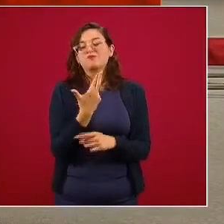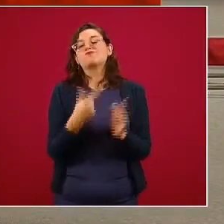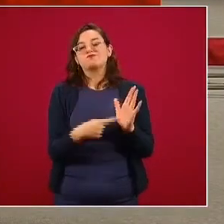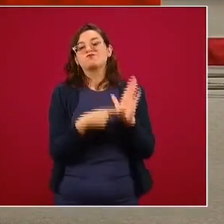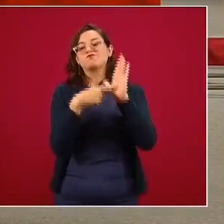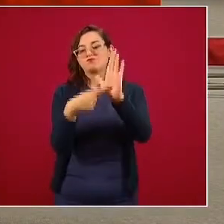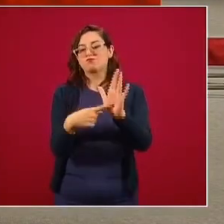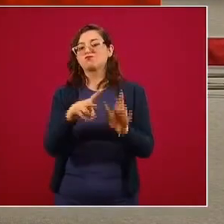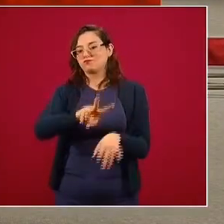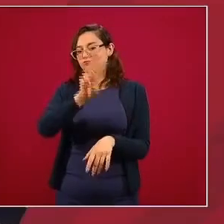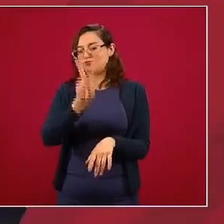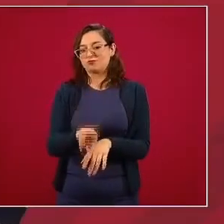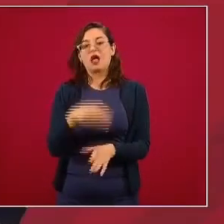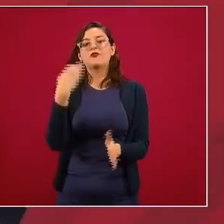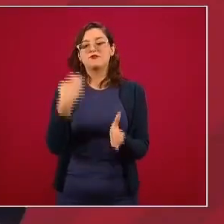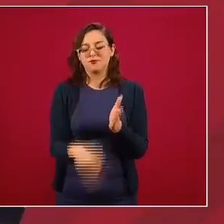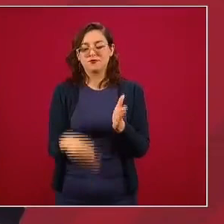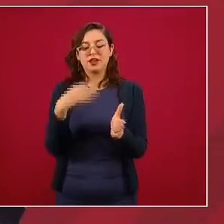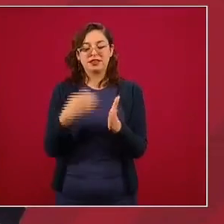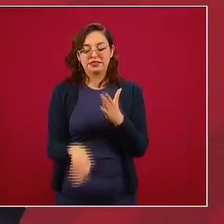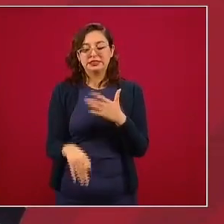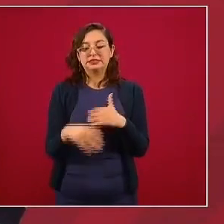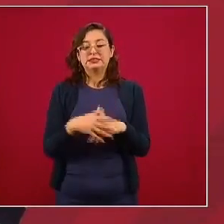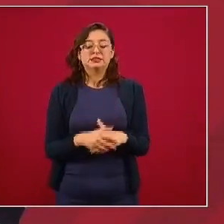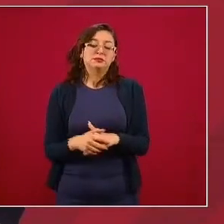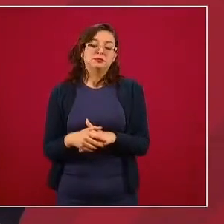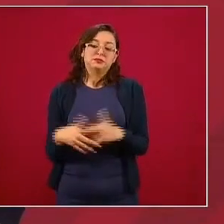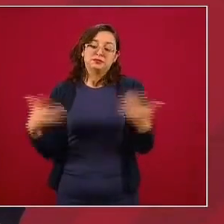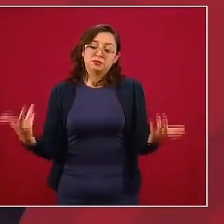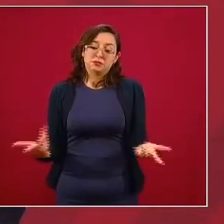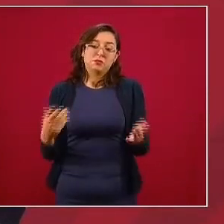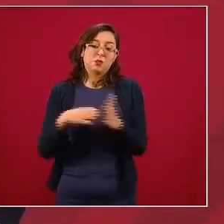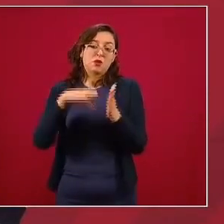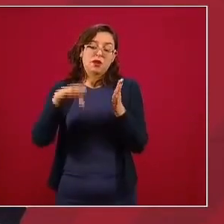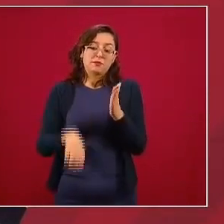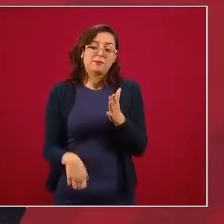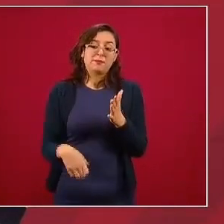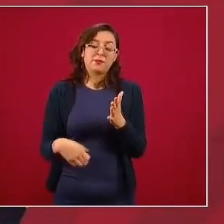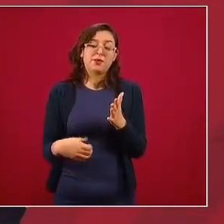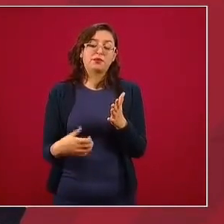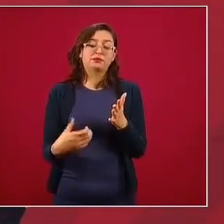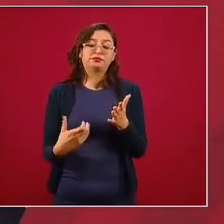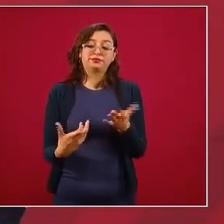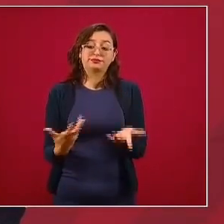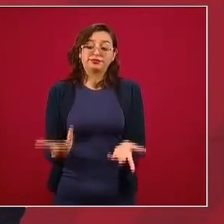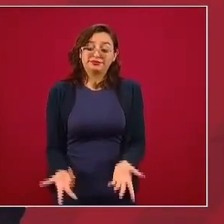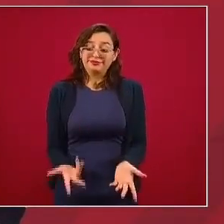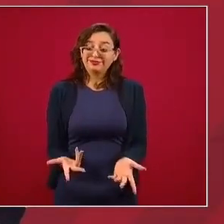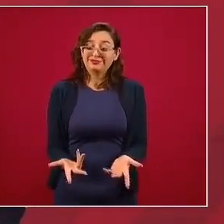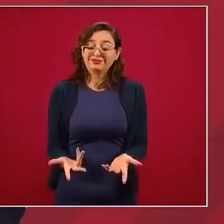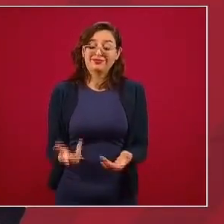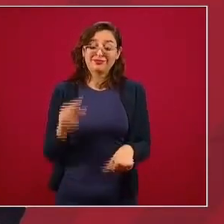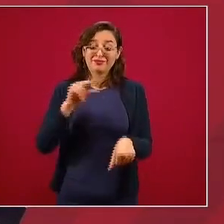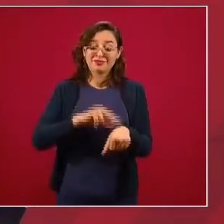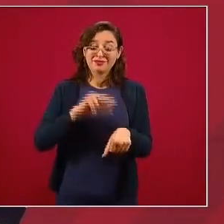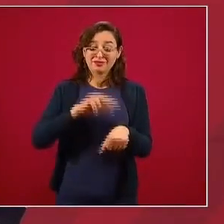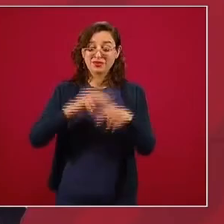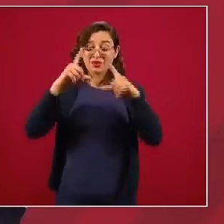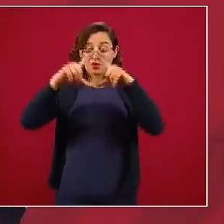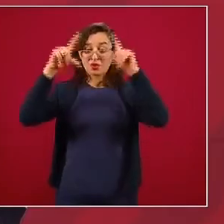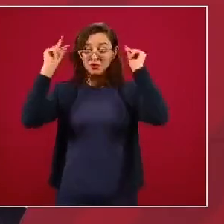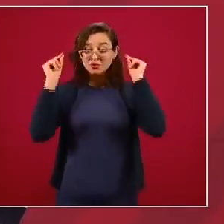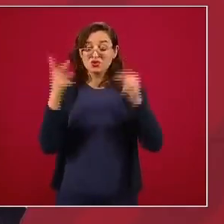muestran que teníamos insuficiencias. Algunas muy concretas se pueden ilustrar, como este número, una carencia de personal de salud